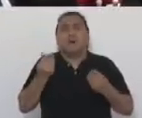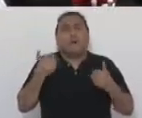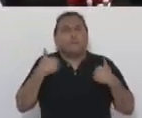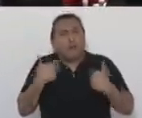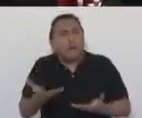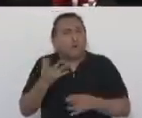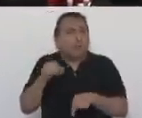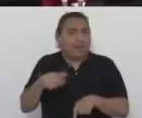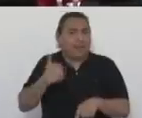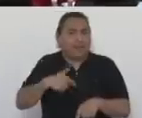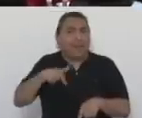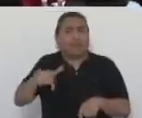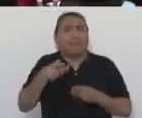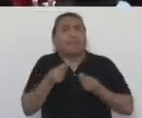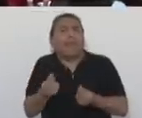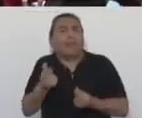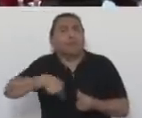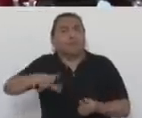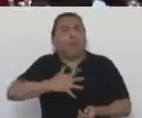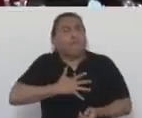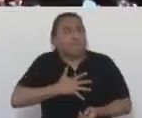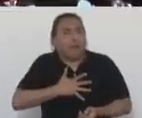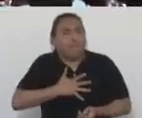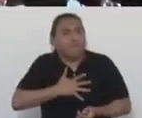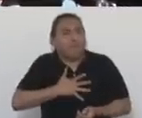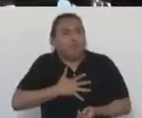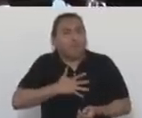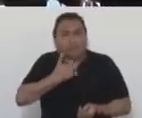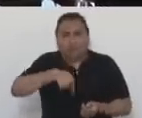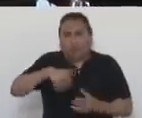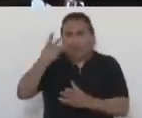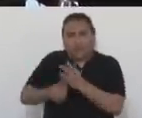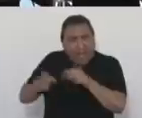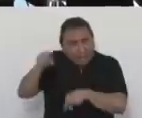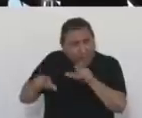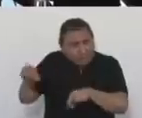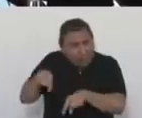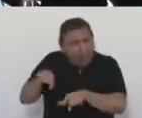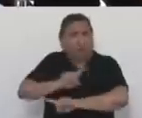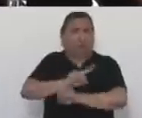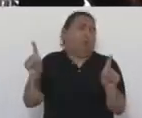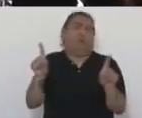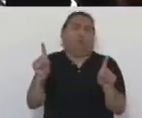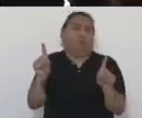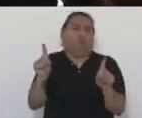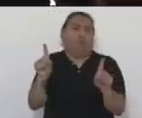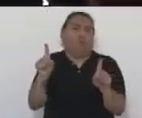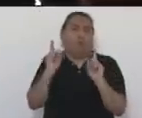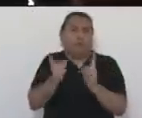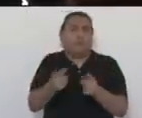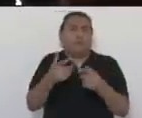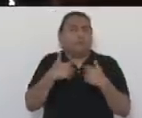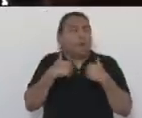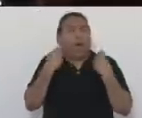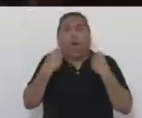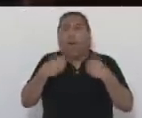cueste. A toda esa gente tampoco le podemos fallar. Como verán, abandono los honores, pero no la